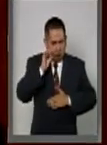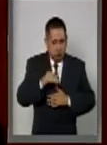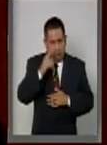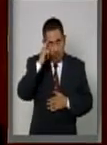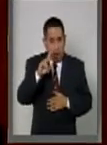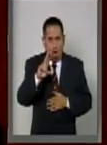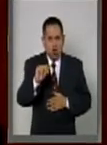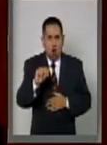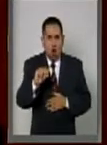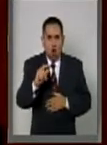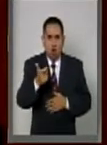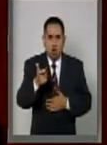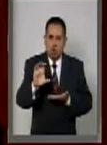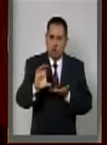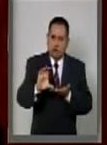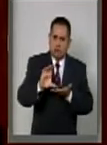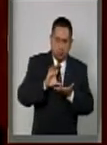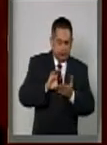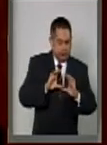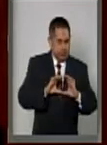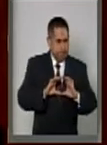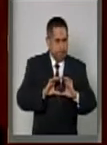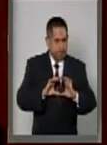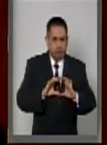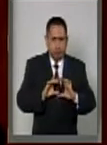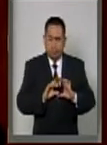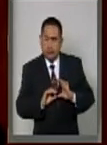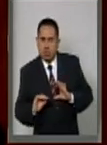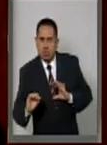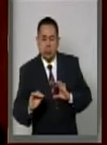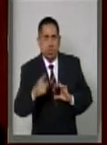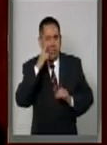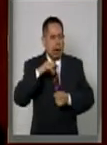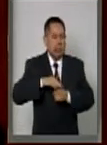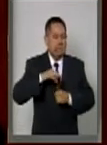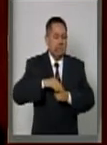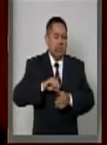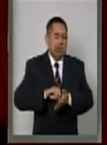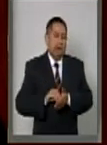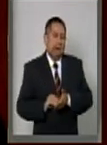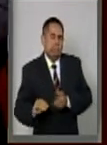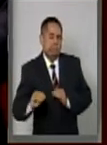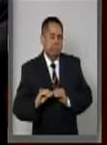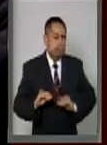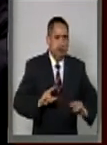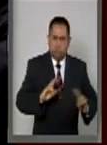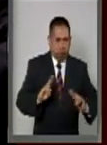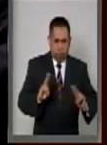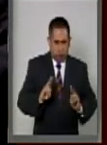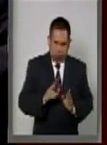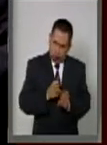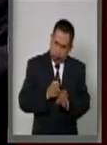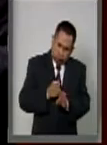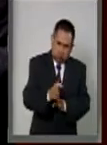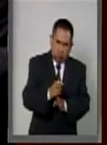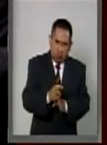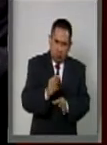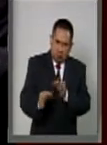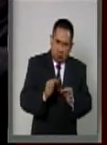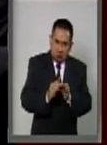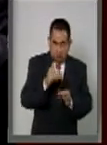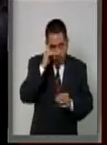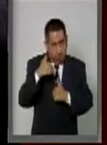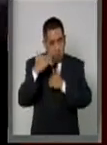de recursos públicos en el proceso electoral del año 2018? Donde se define la presidencia